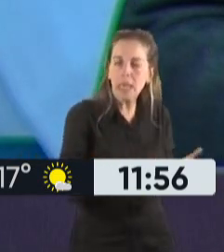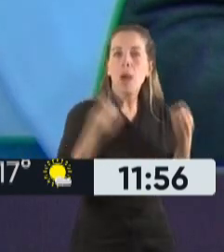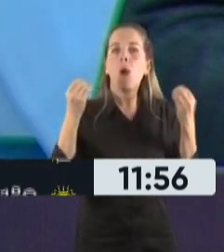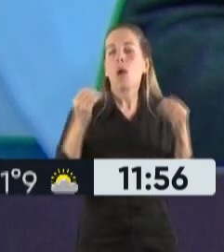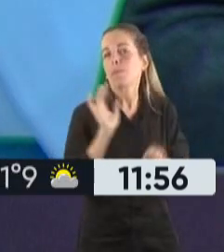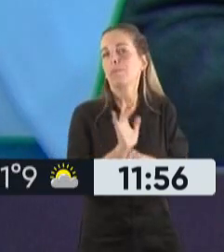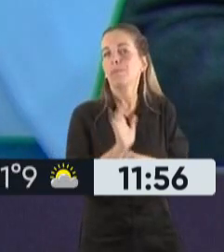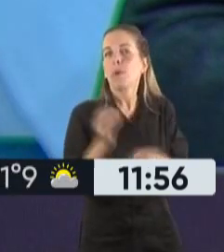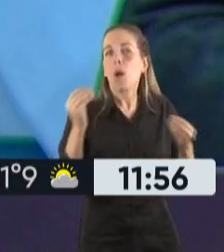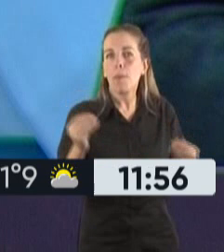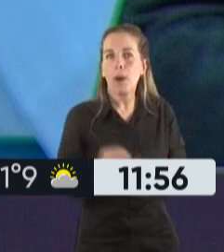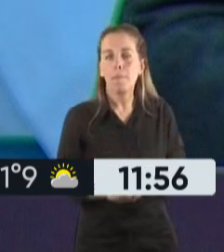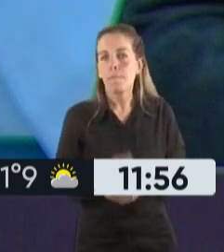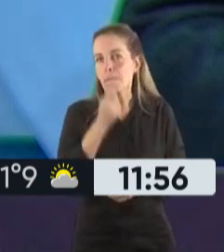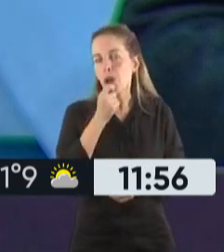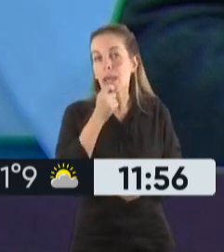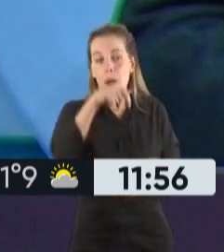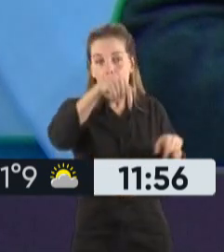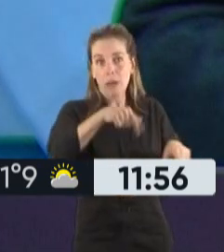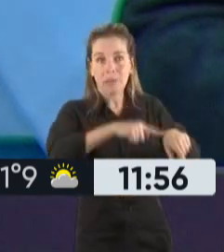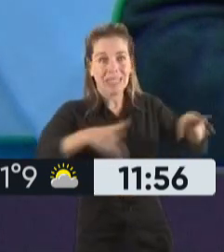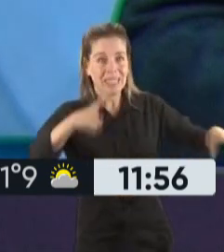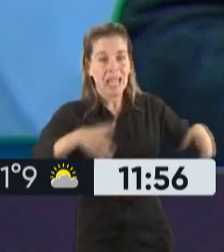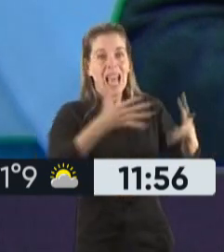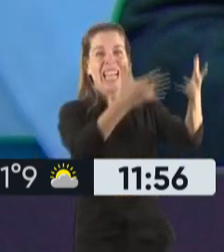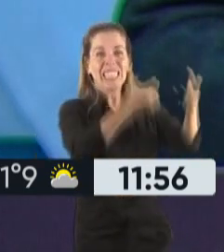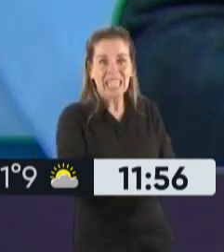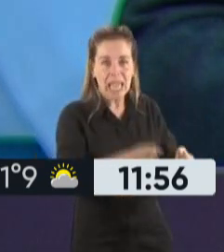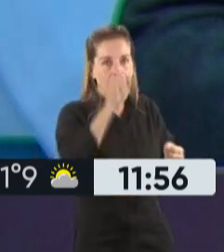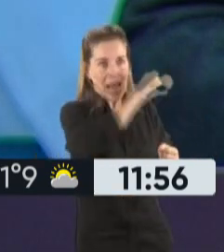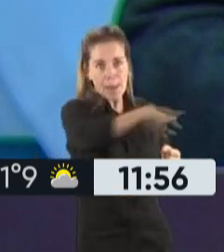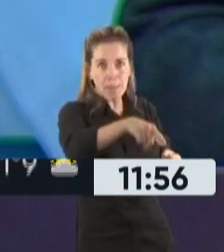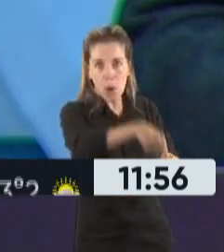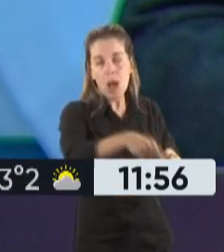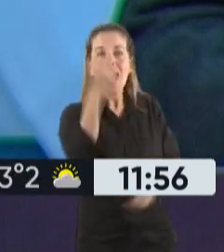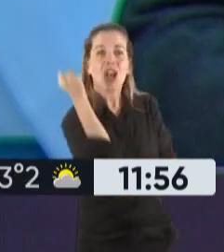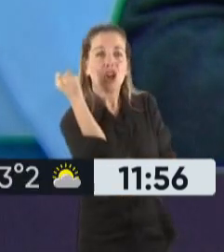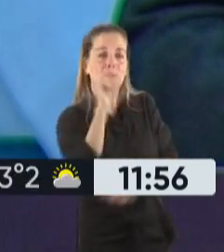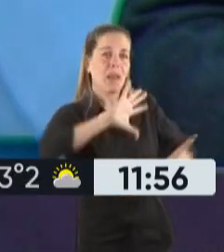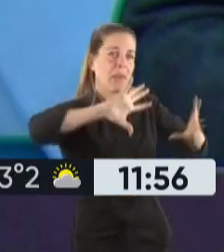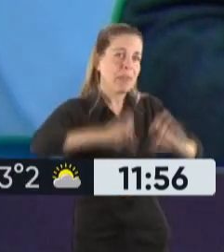una sequía nos produzca un daño económico impresionante.